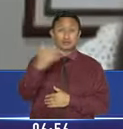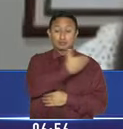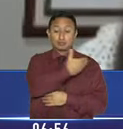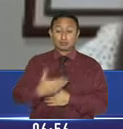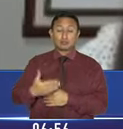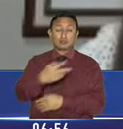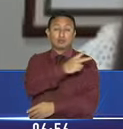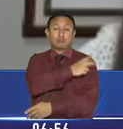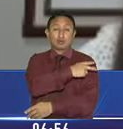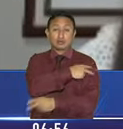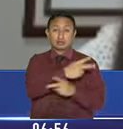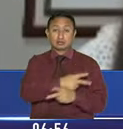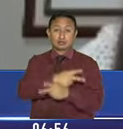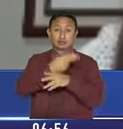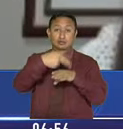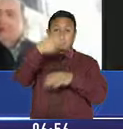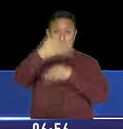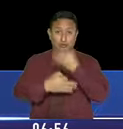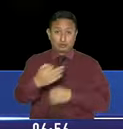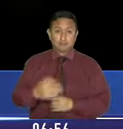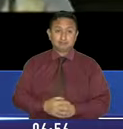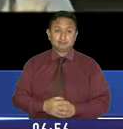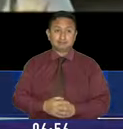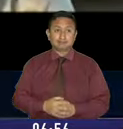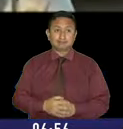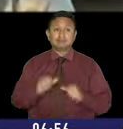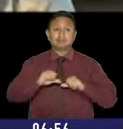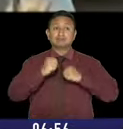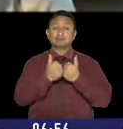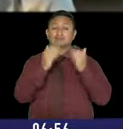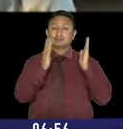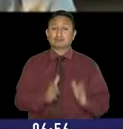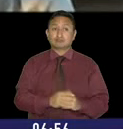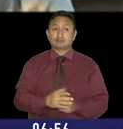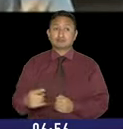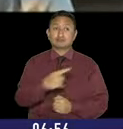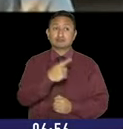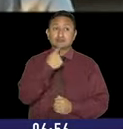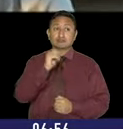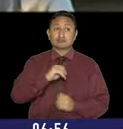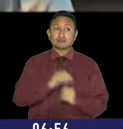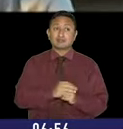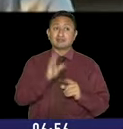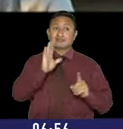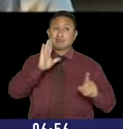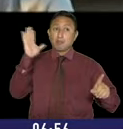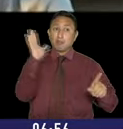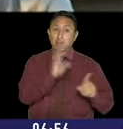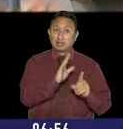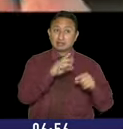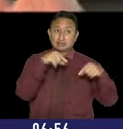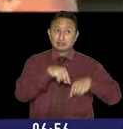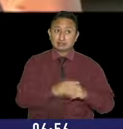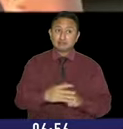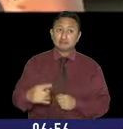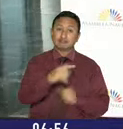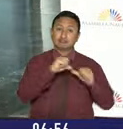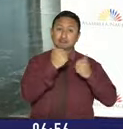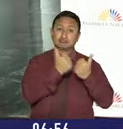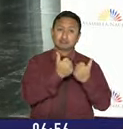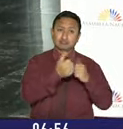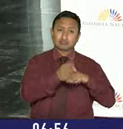Judicatura. Los legisladores también rechazan presuntas amenazas que estarían recibiendo ciertos asambleístas. Uno de ellos es